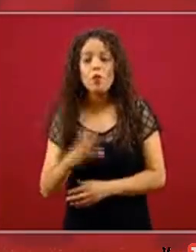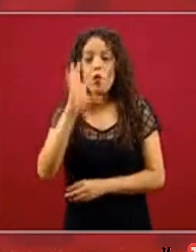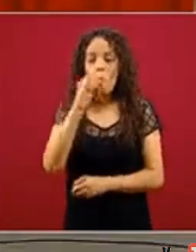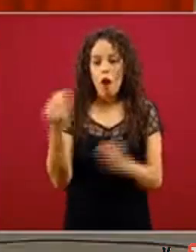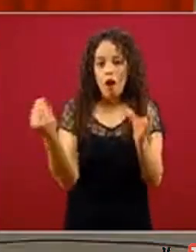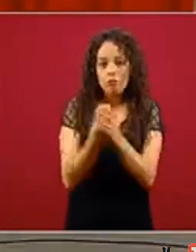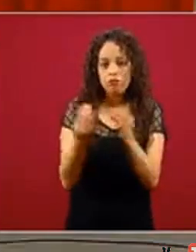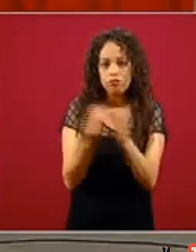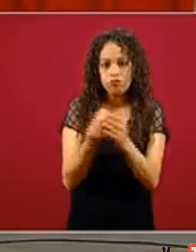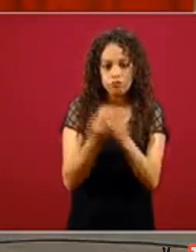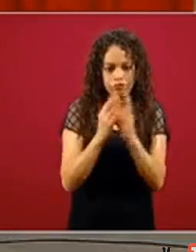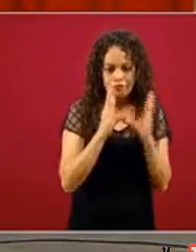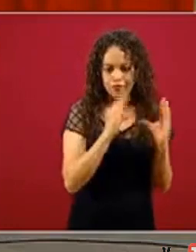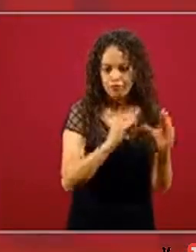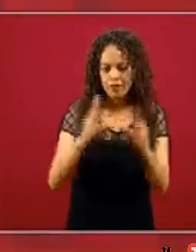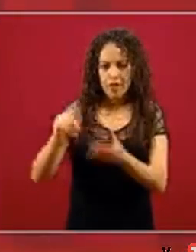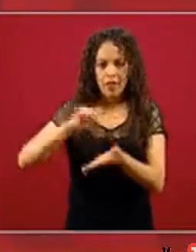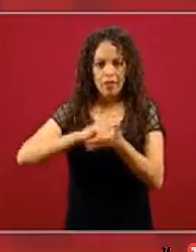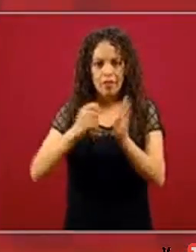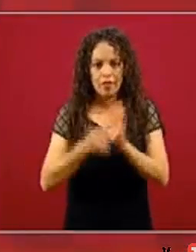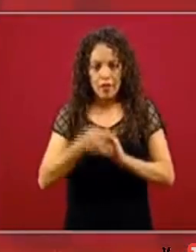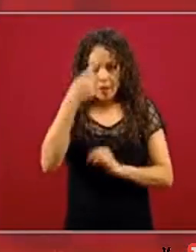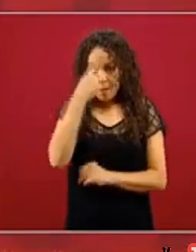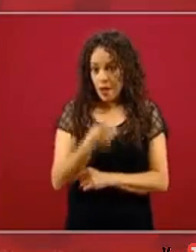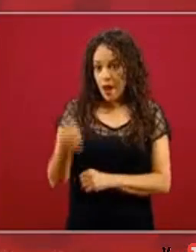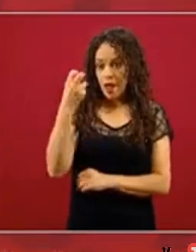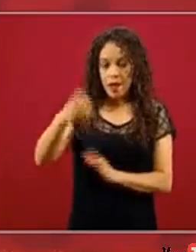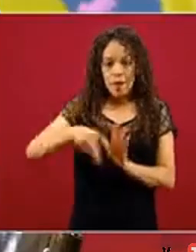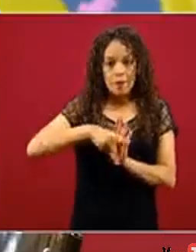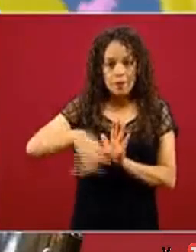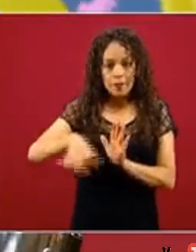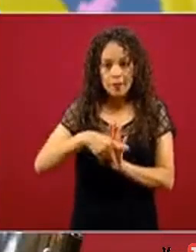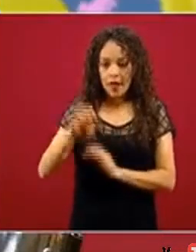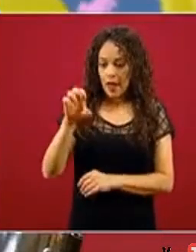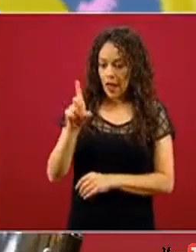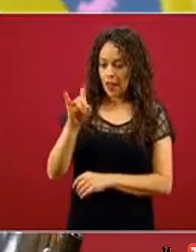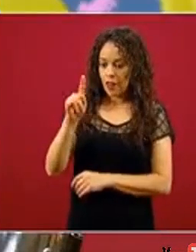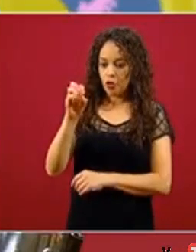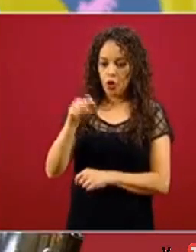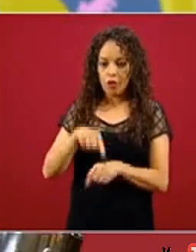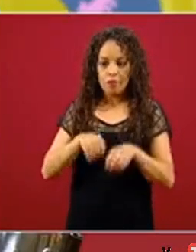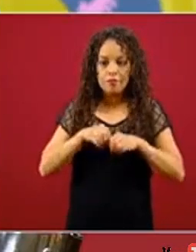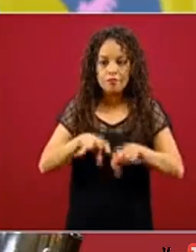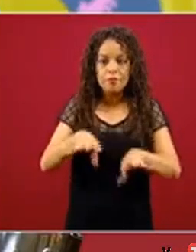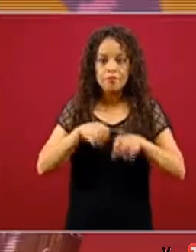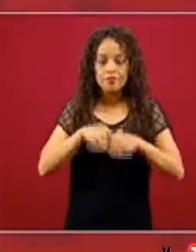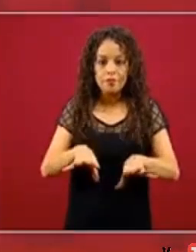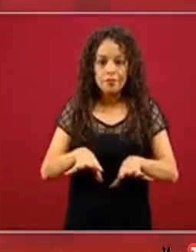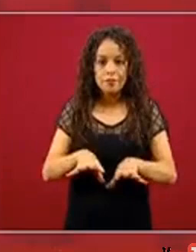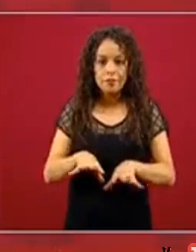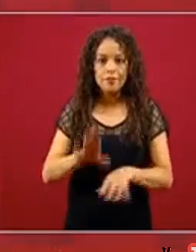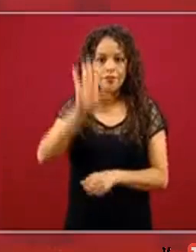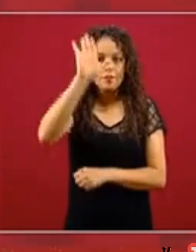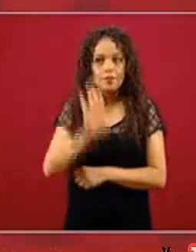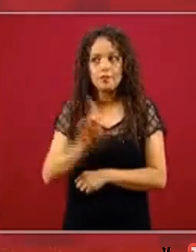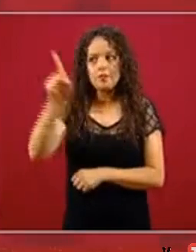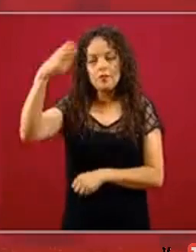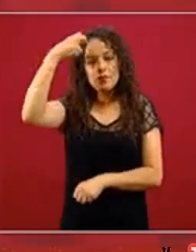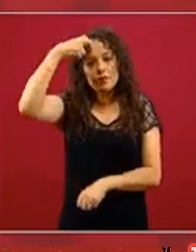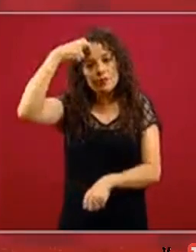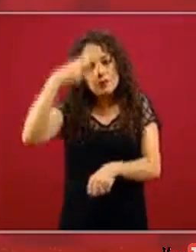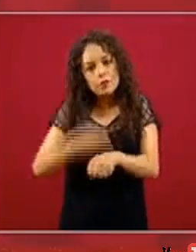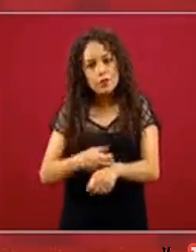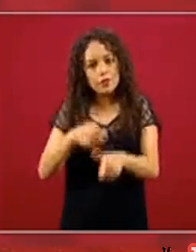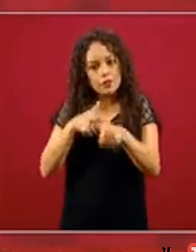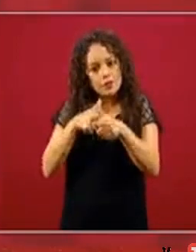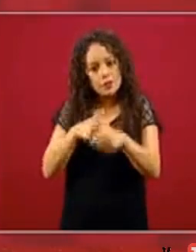para los editores y editoras de estos medios que parecieran como un poco obstinados en esta idea del pico famoso, ¿no?